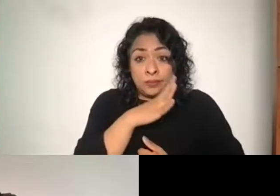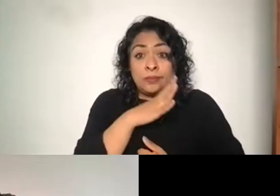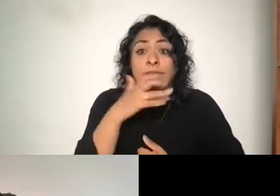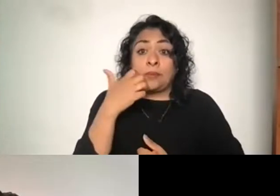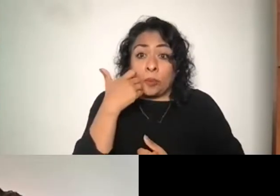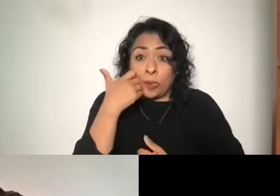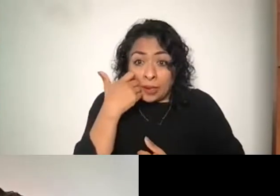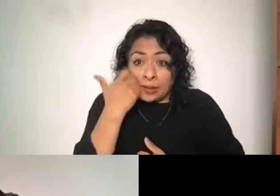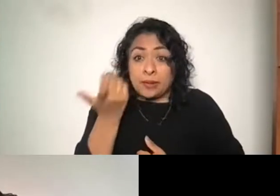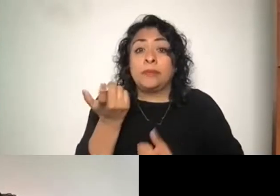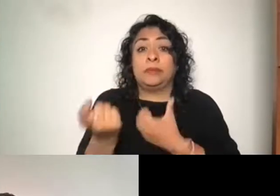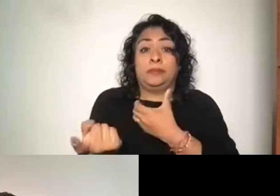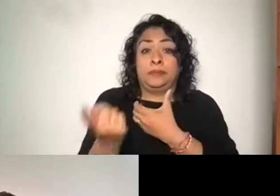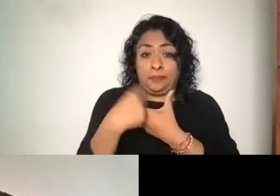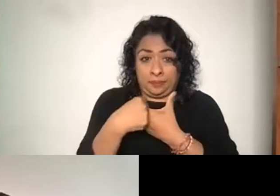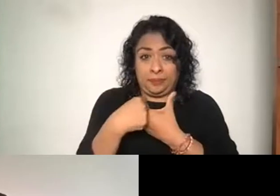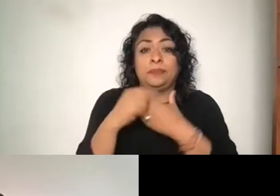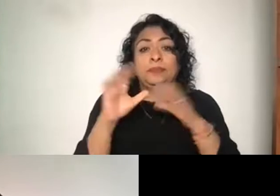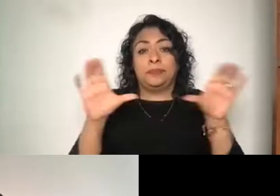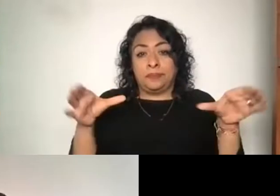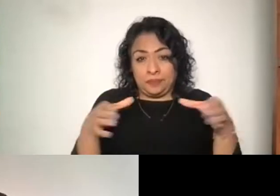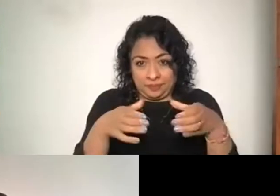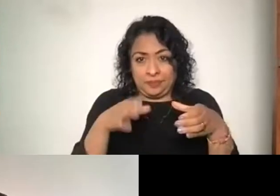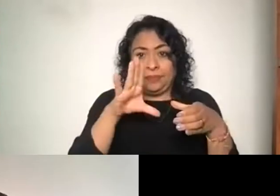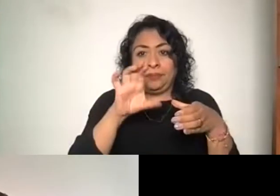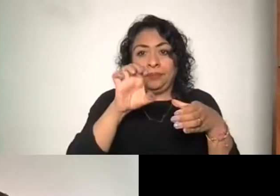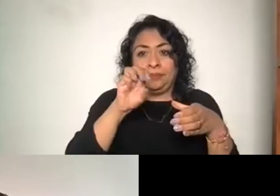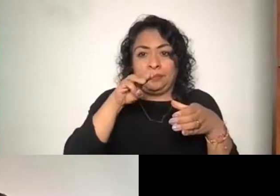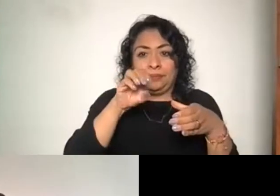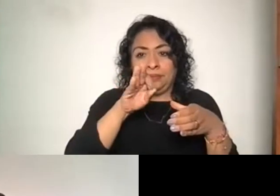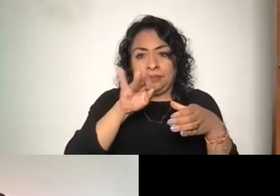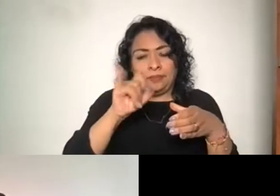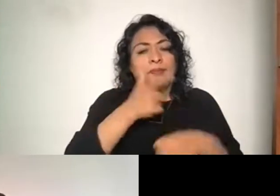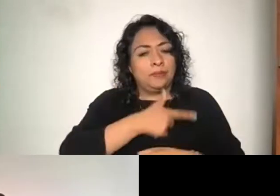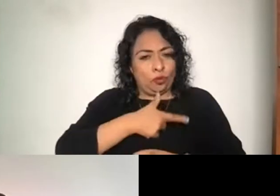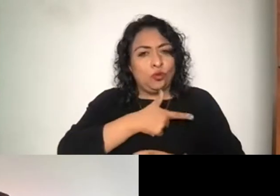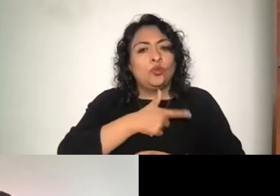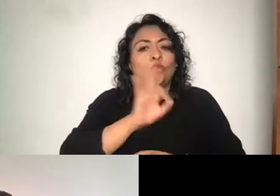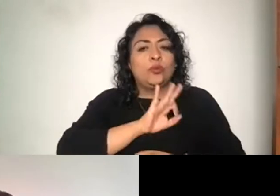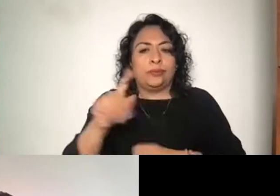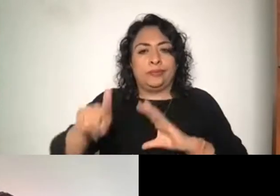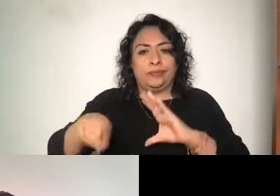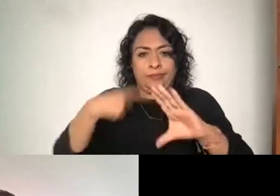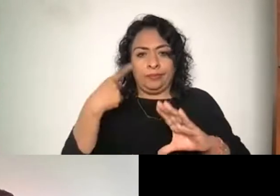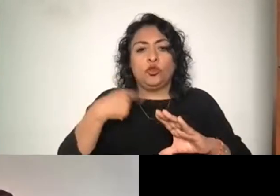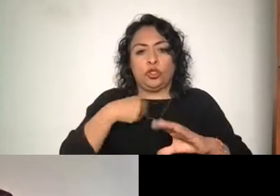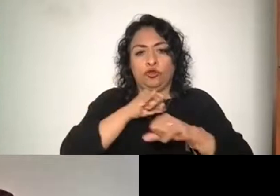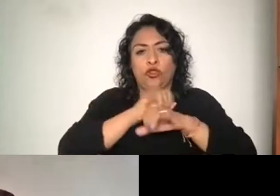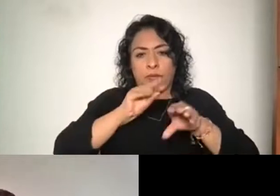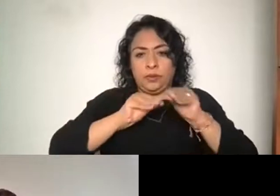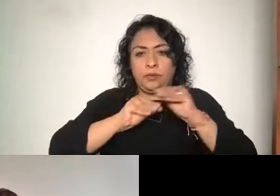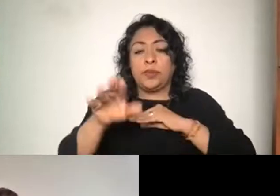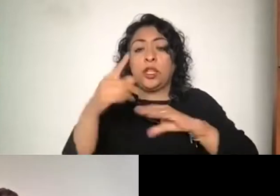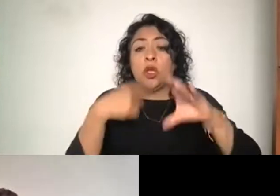deseen formar parte de la comunidad colaborativa en el CEMEFI, con muchísimo gusto pueden escribirme y les mandamos información. Mi correo